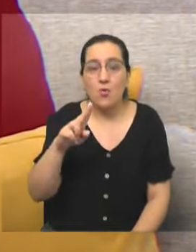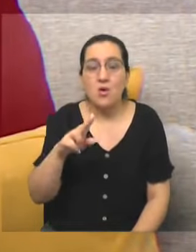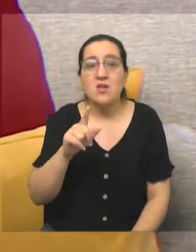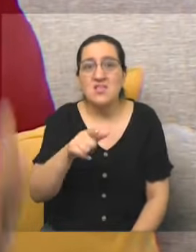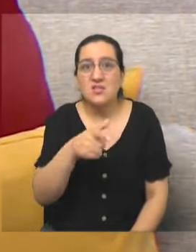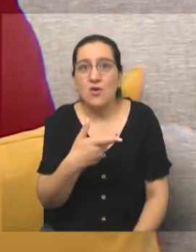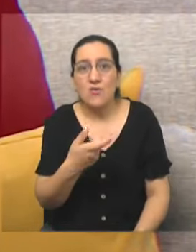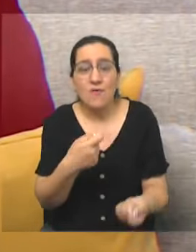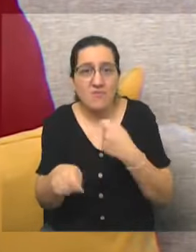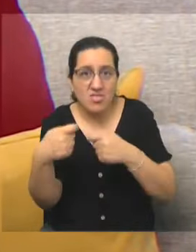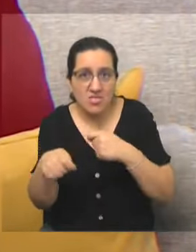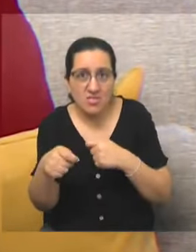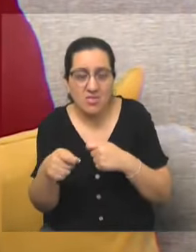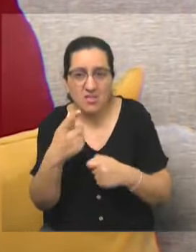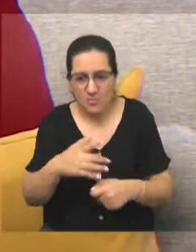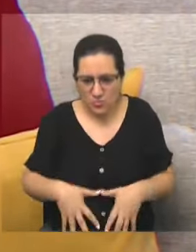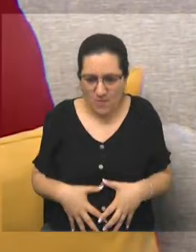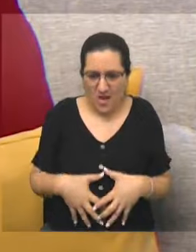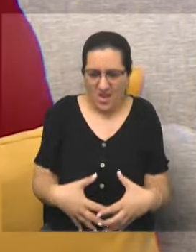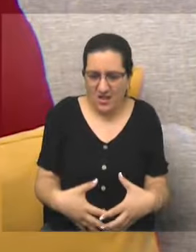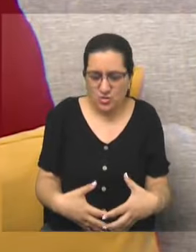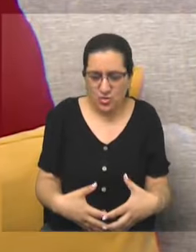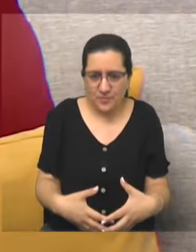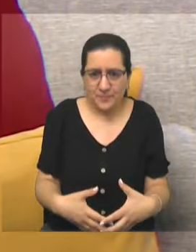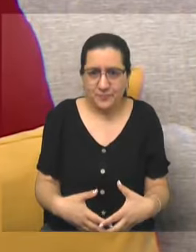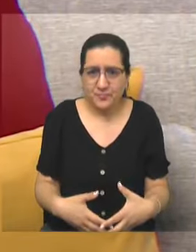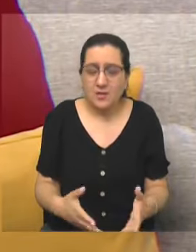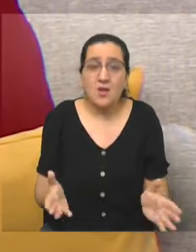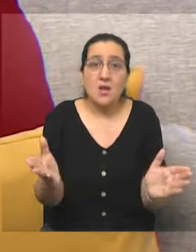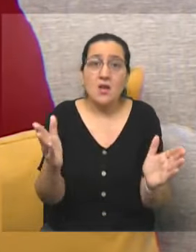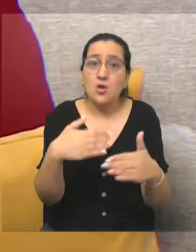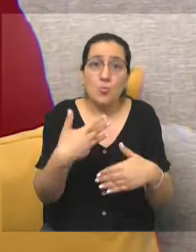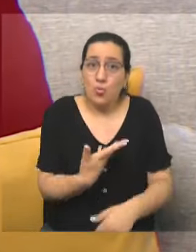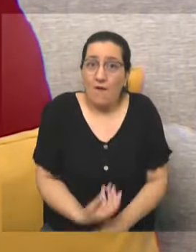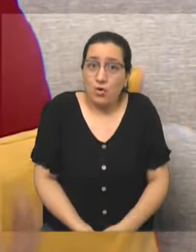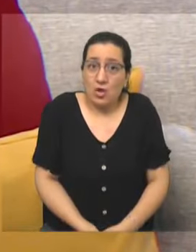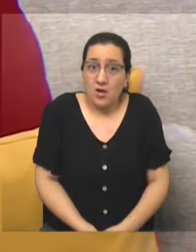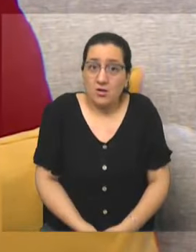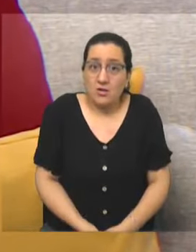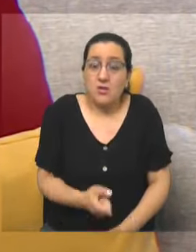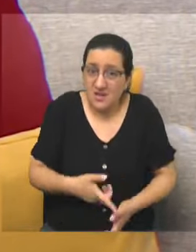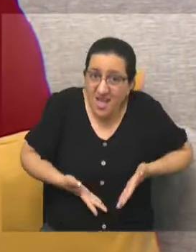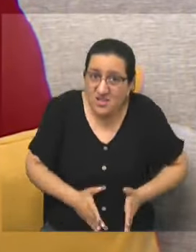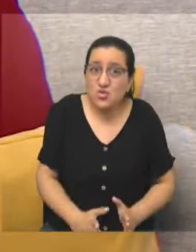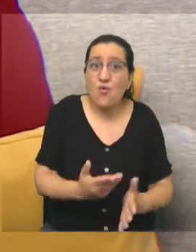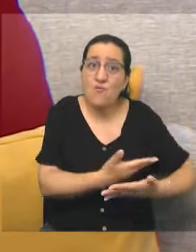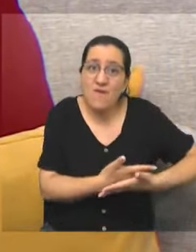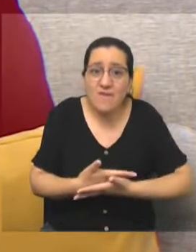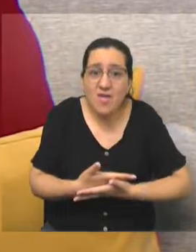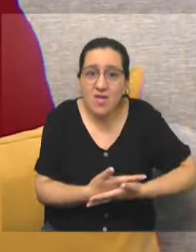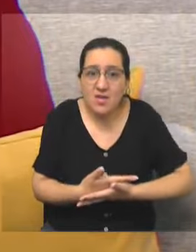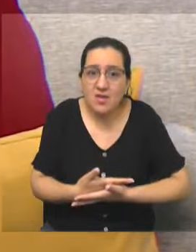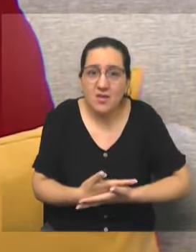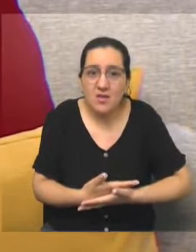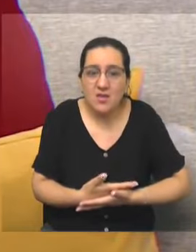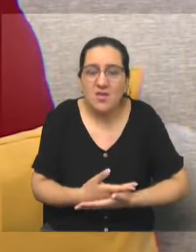trata y pasó por un embarazo y no pudo abortar y que tuvo esa criatura y que murió.